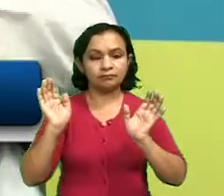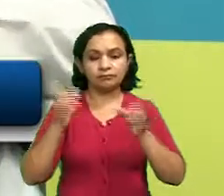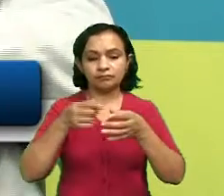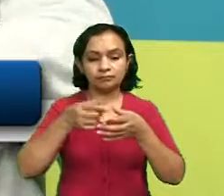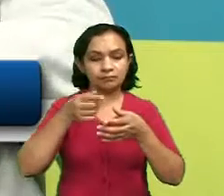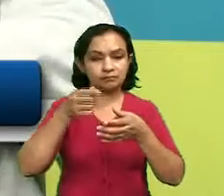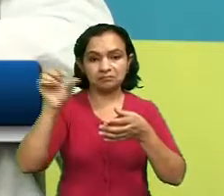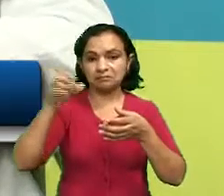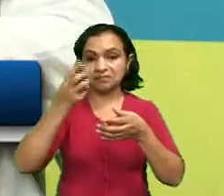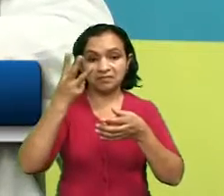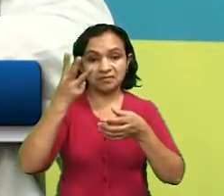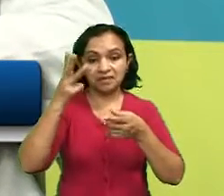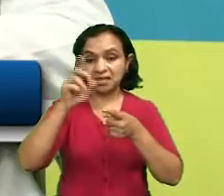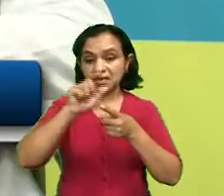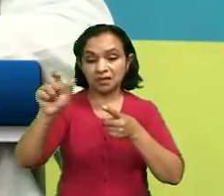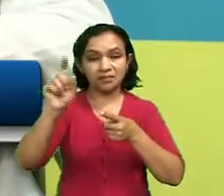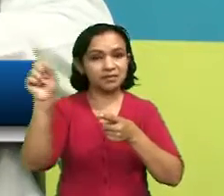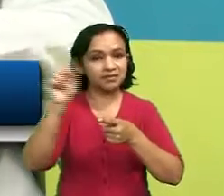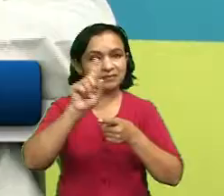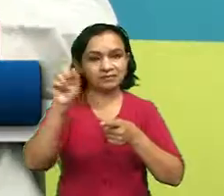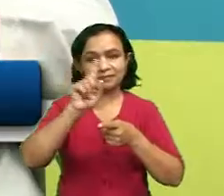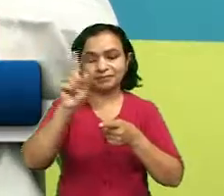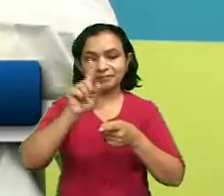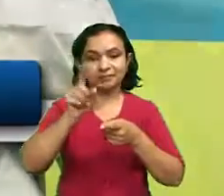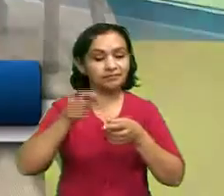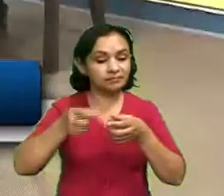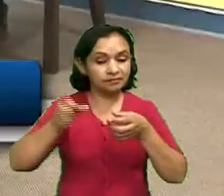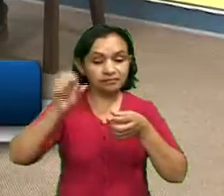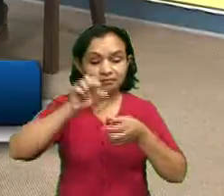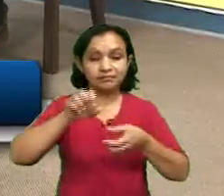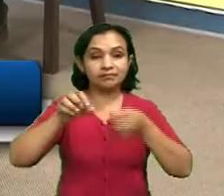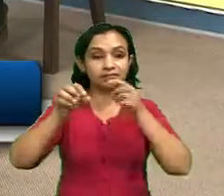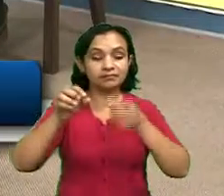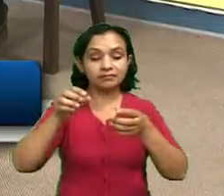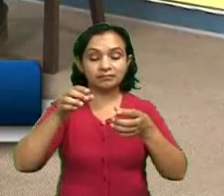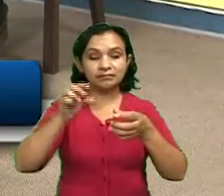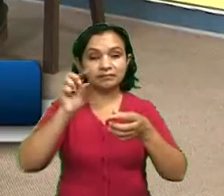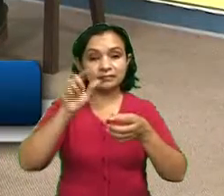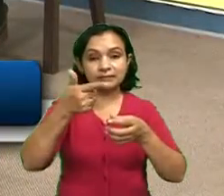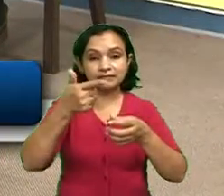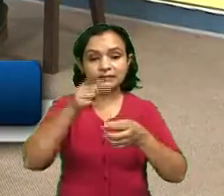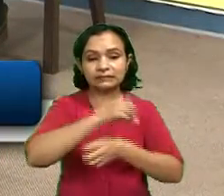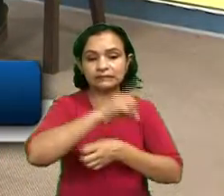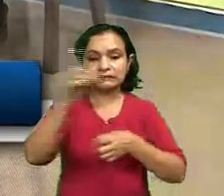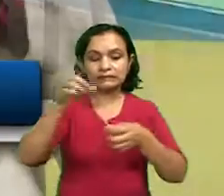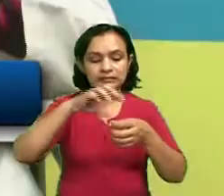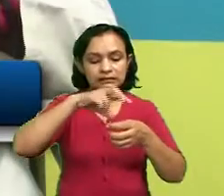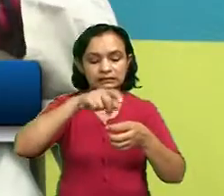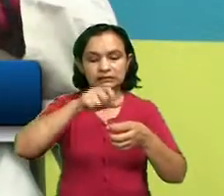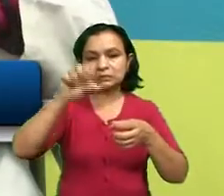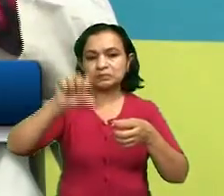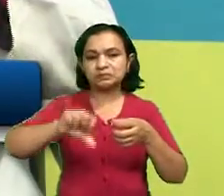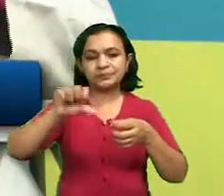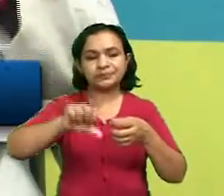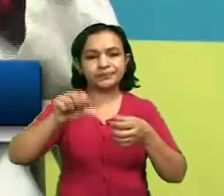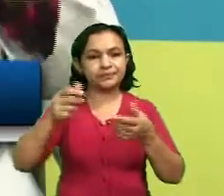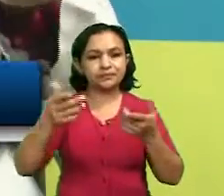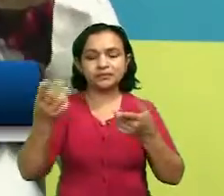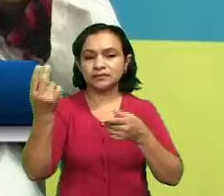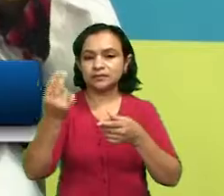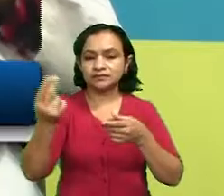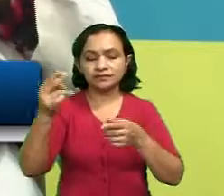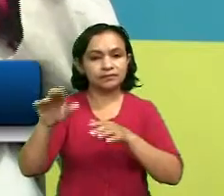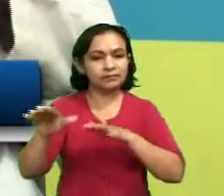medicamento no me va a durar los 3 meses todavía para tomarlo, porque un jarabe después de 7 días pierde ya su uso, ya no debe